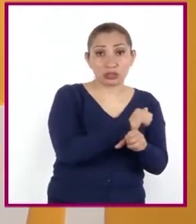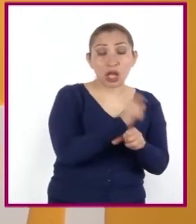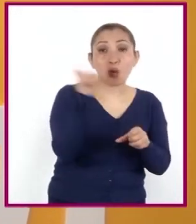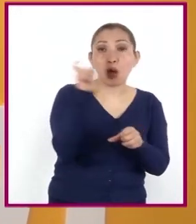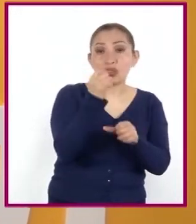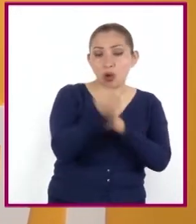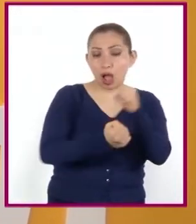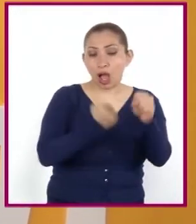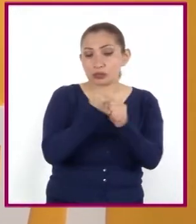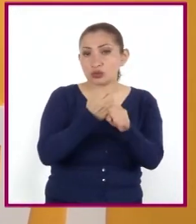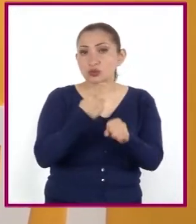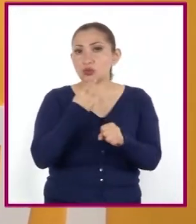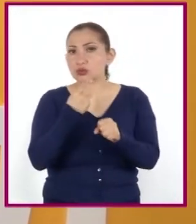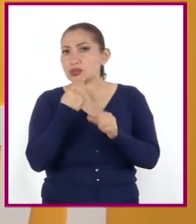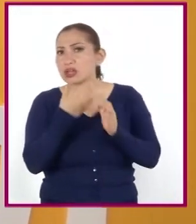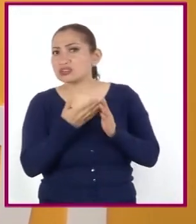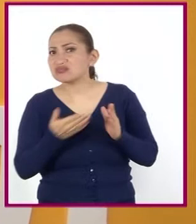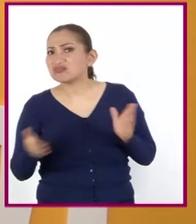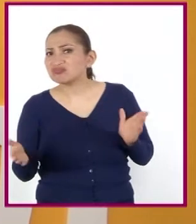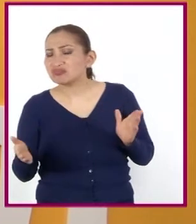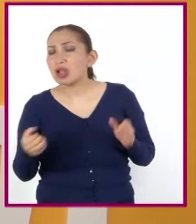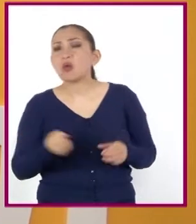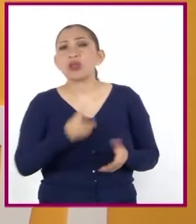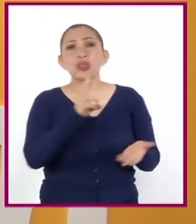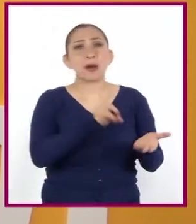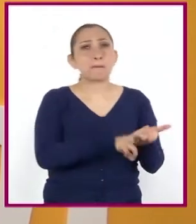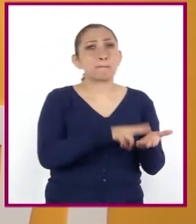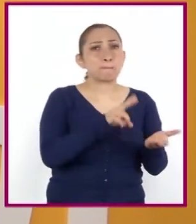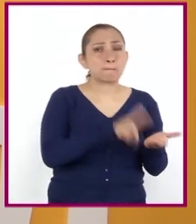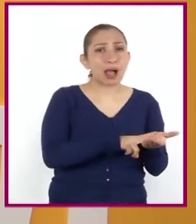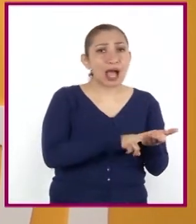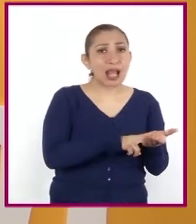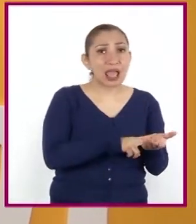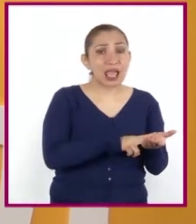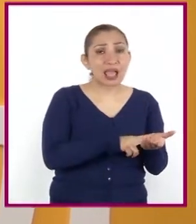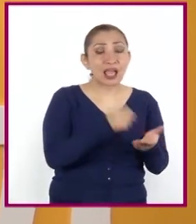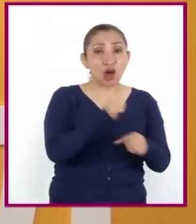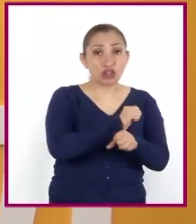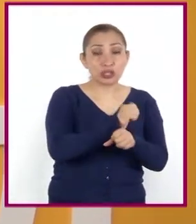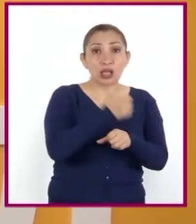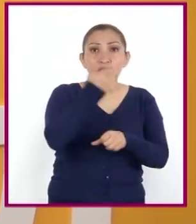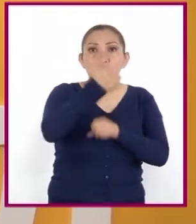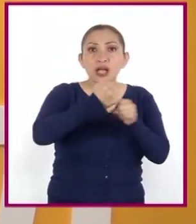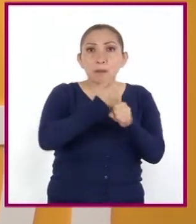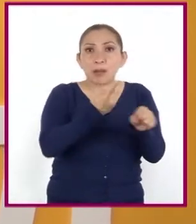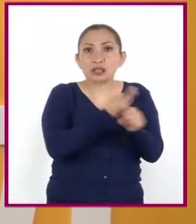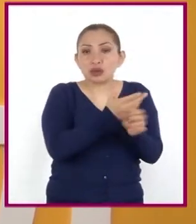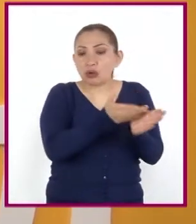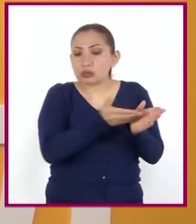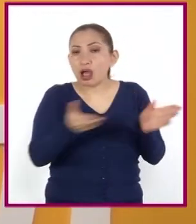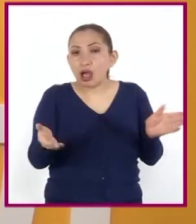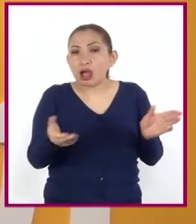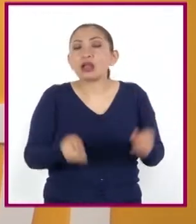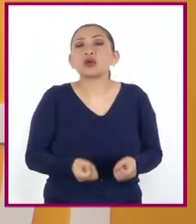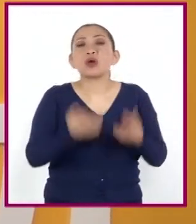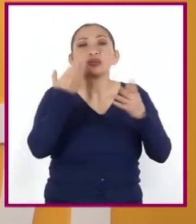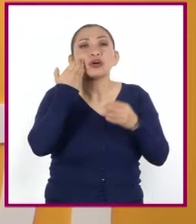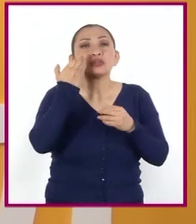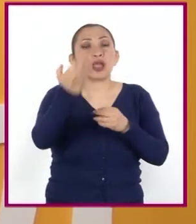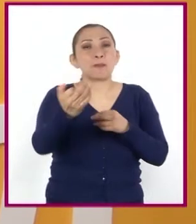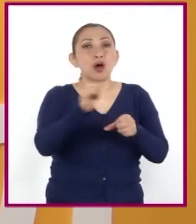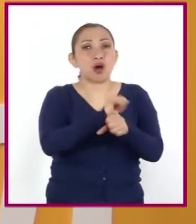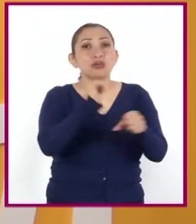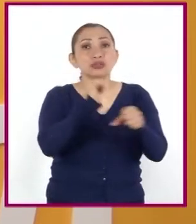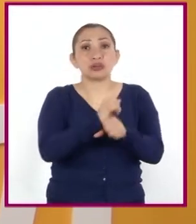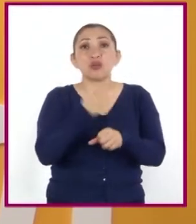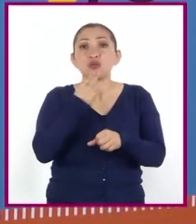uso? ¿Cuál será el valor B después de 6 años? ¿Y por cuánto tiempo estará el